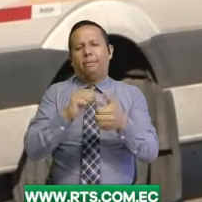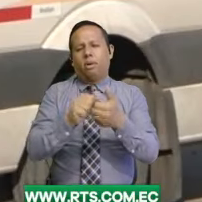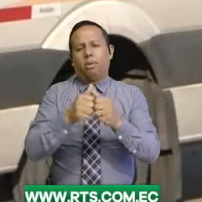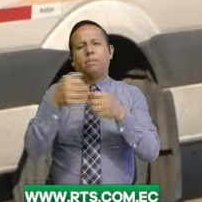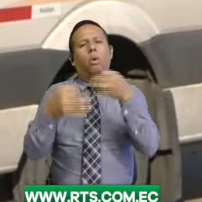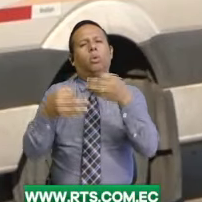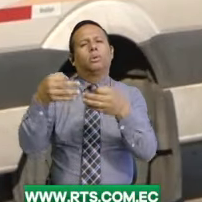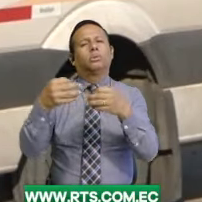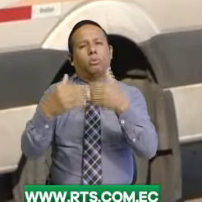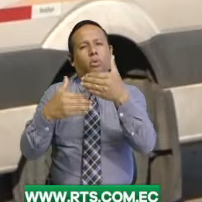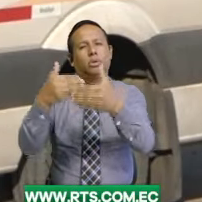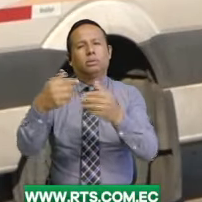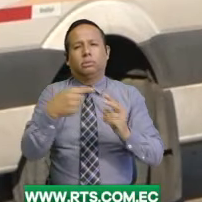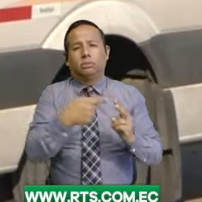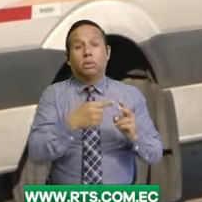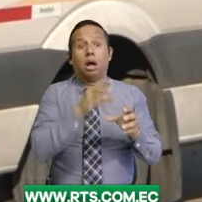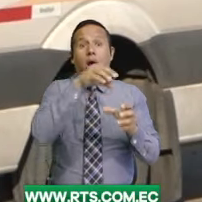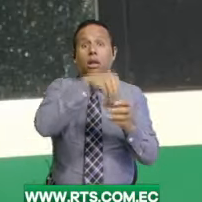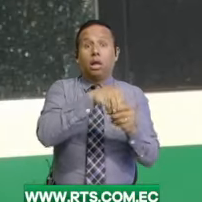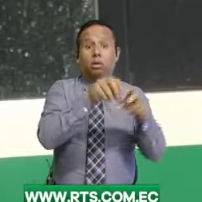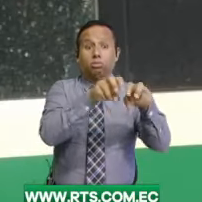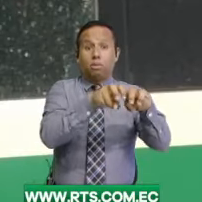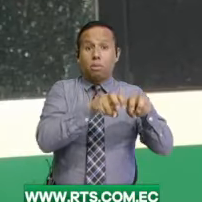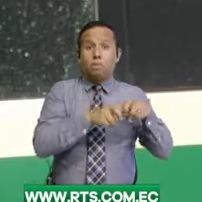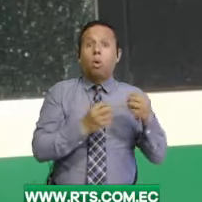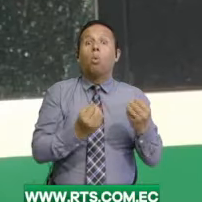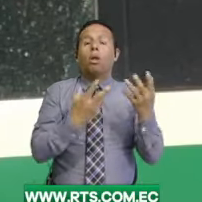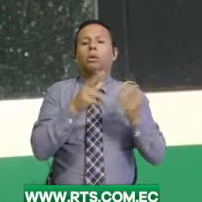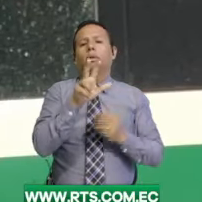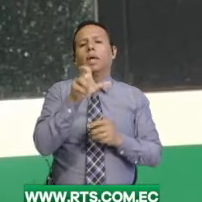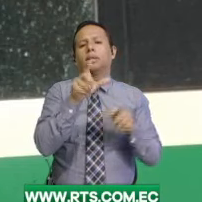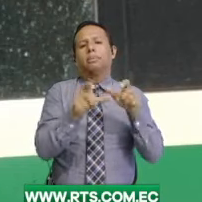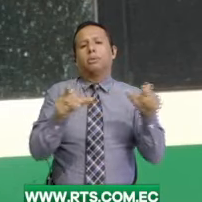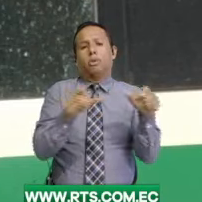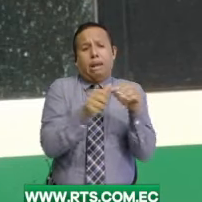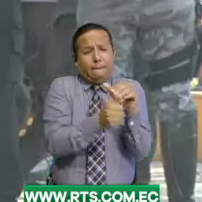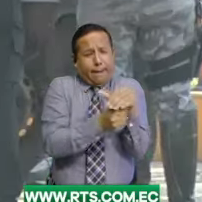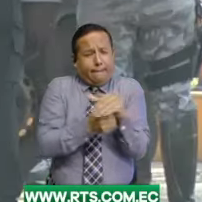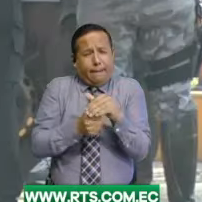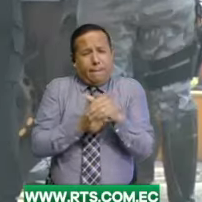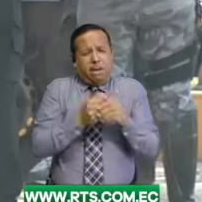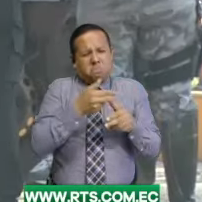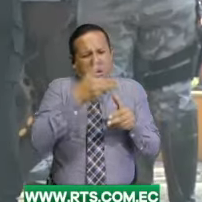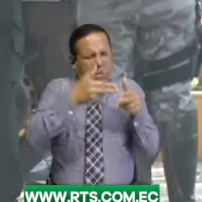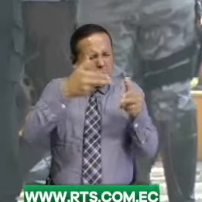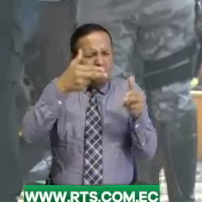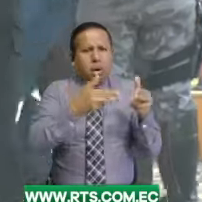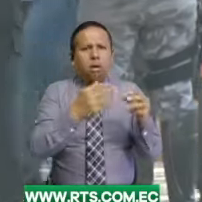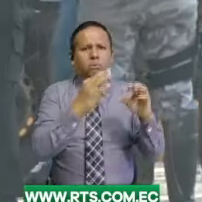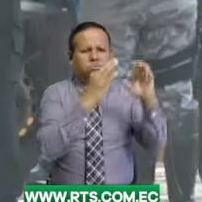la furgoneta en la cual viajaban 13 pasajeros quedan las huellas de los impactos de bala que demuestra la crueldad con las que actuaron los